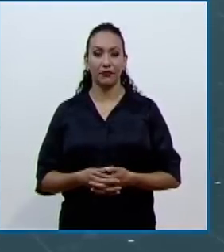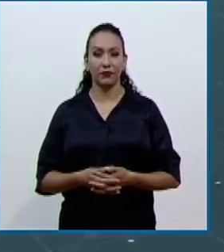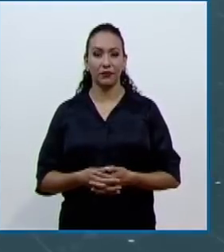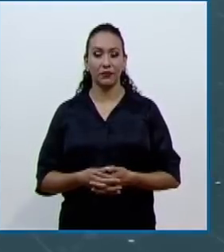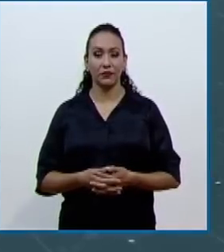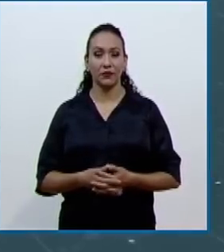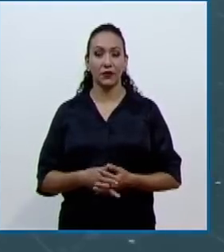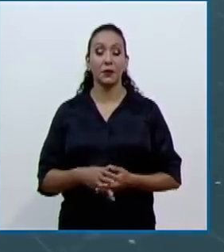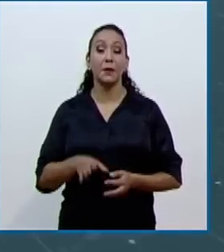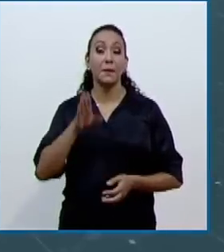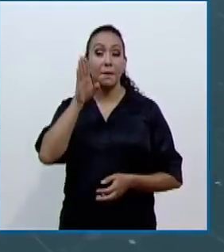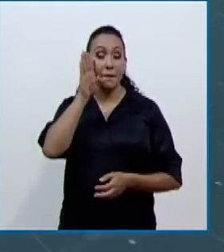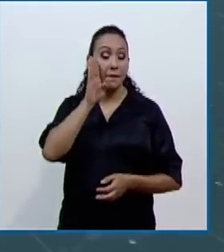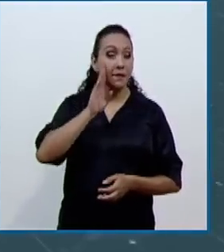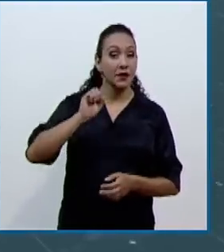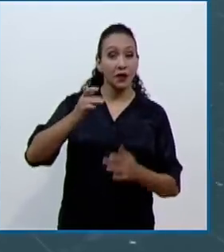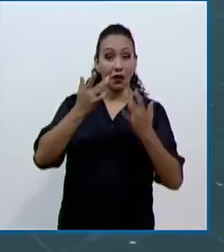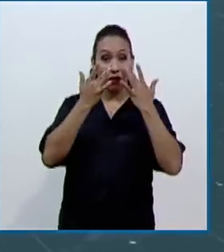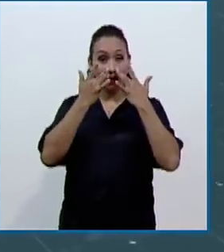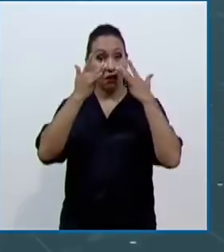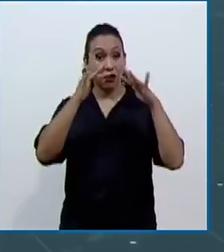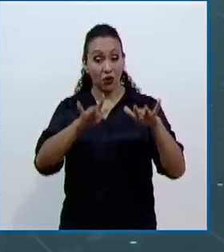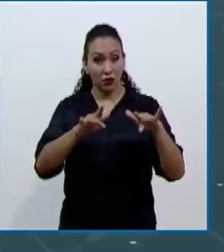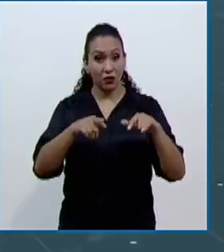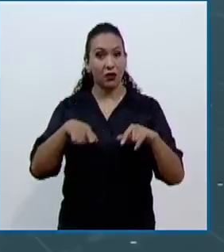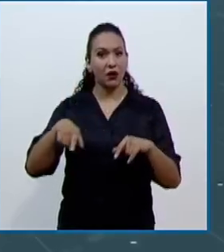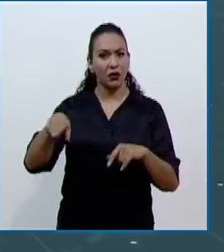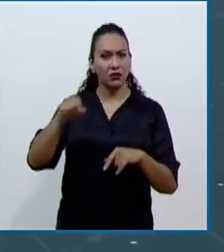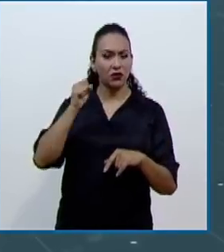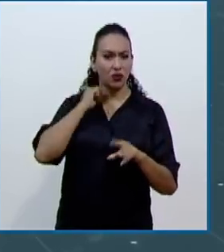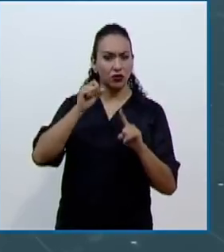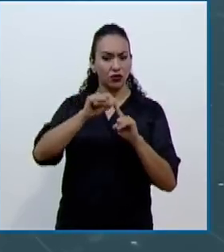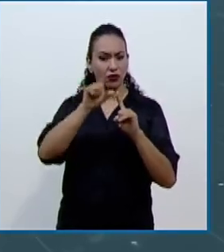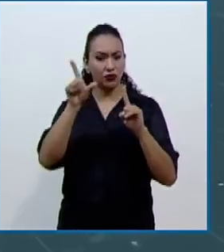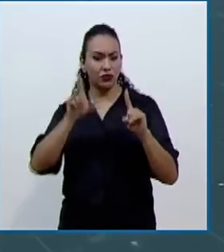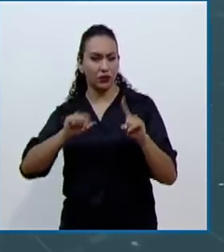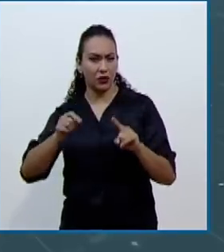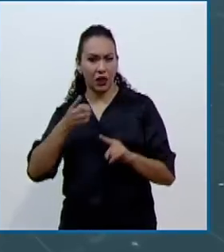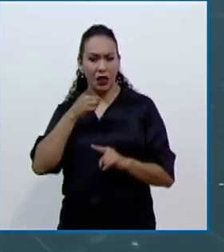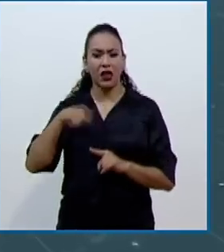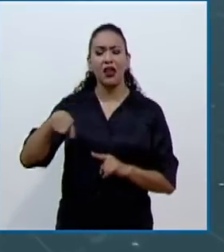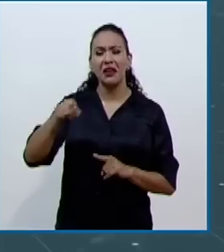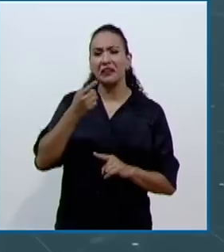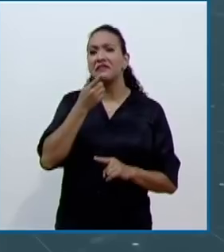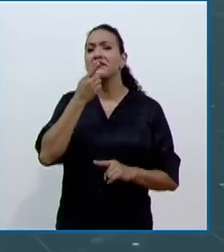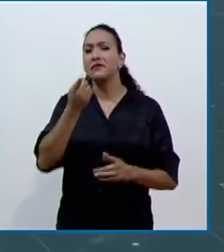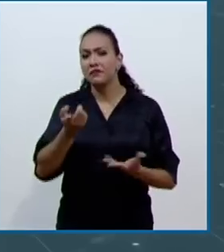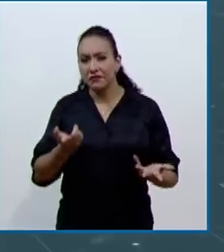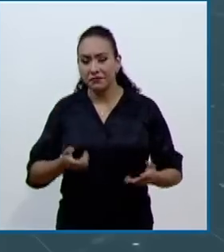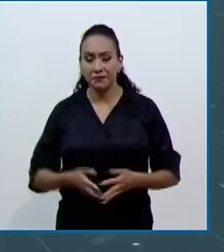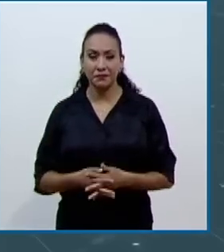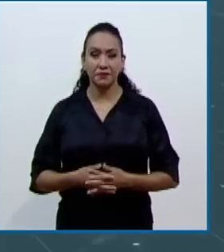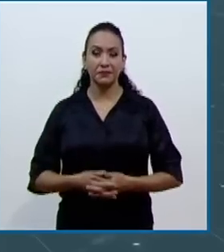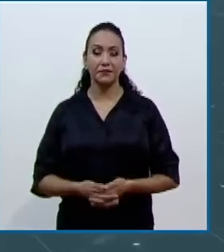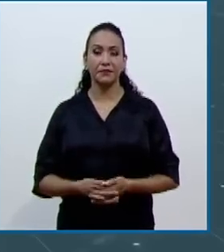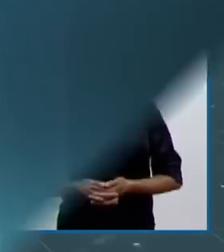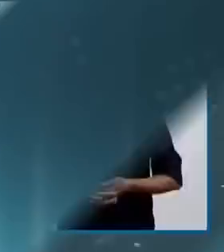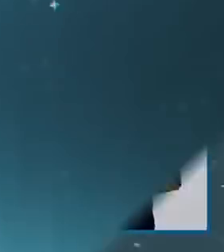Renuncia de ministros no está condicionada a la aprobación del Senado, aseguran personas juzgadoras.